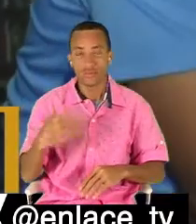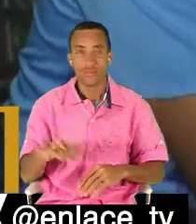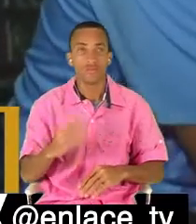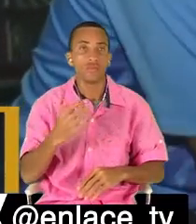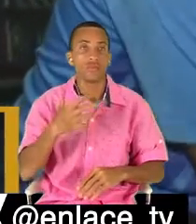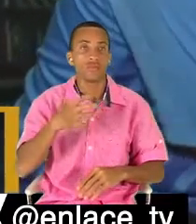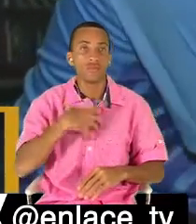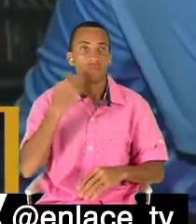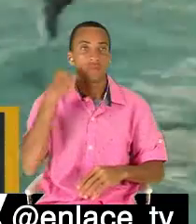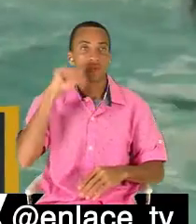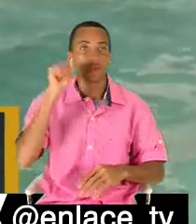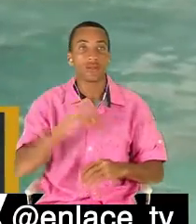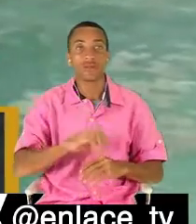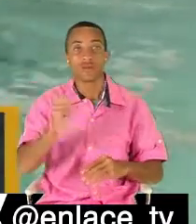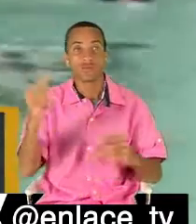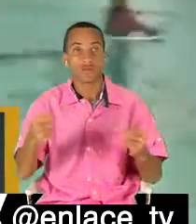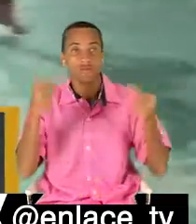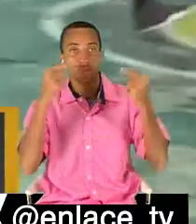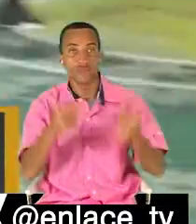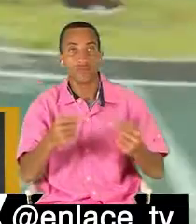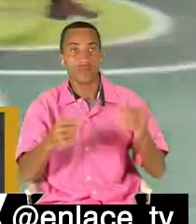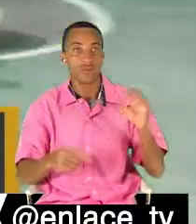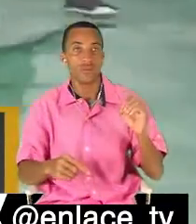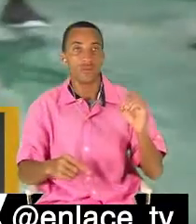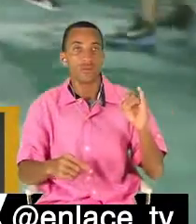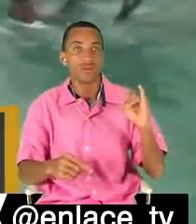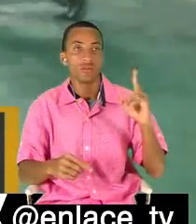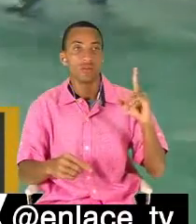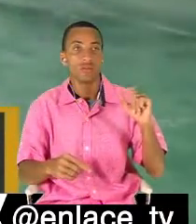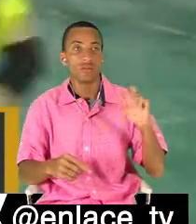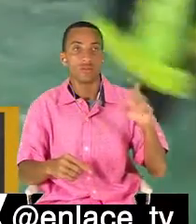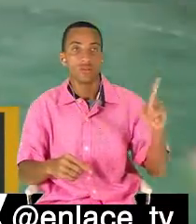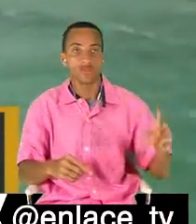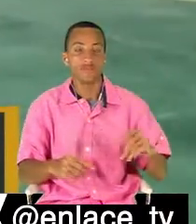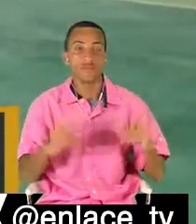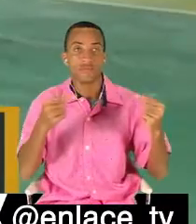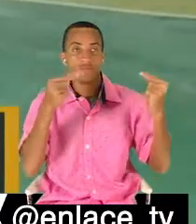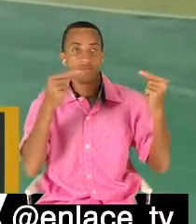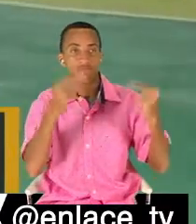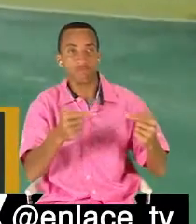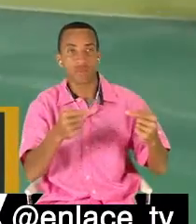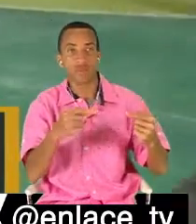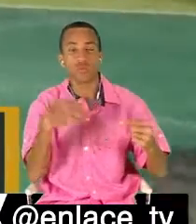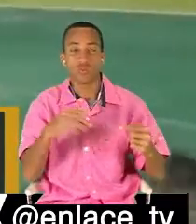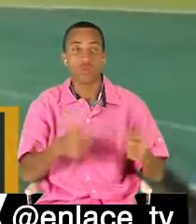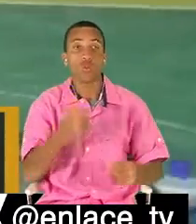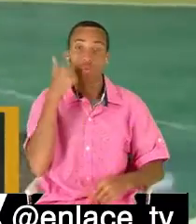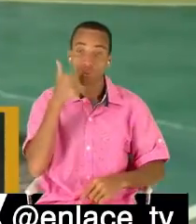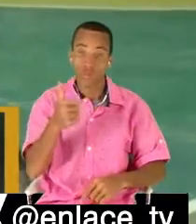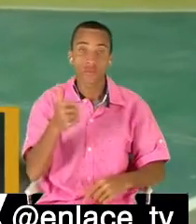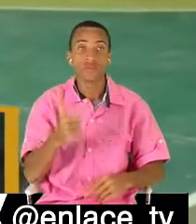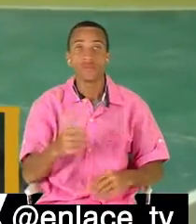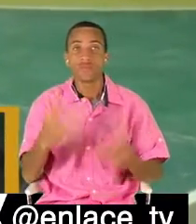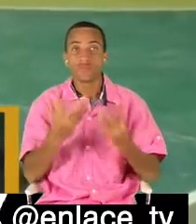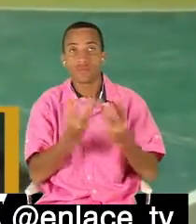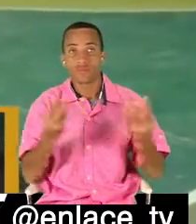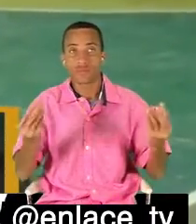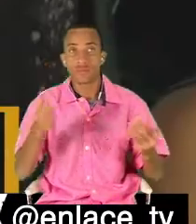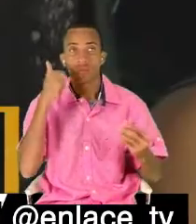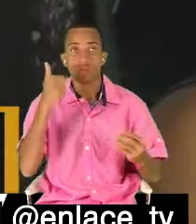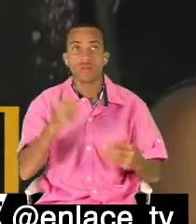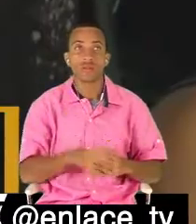encuentro con un rival muy fuerte como es Oilers. A continuación. El torneo se ve reñido, sí, hay buenos equipos, como lo que